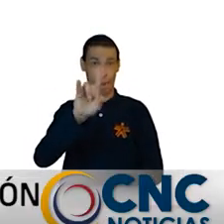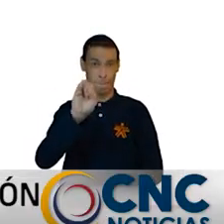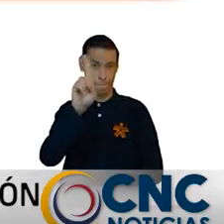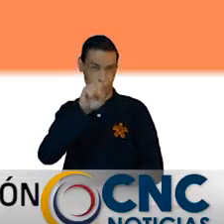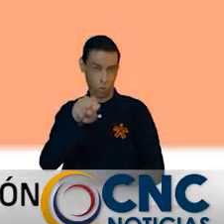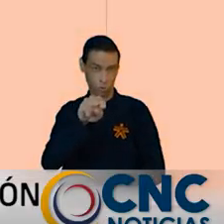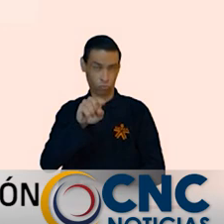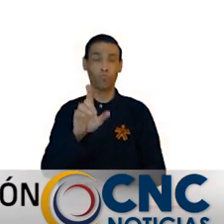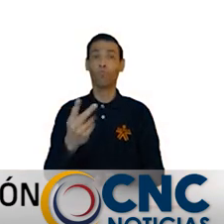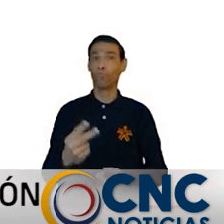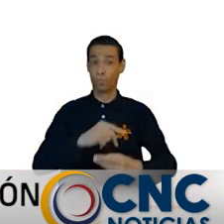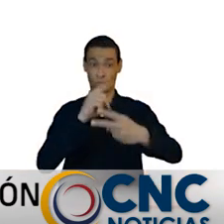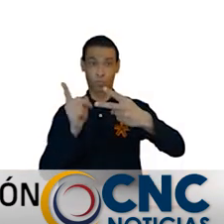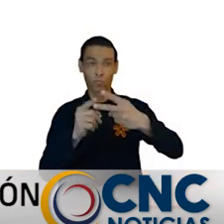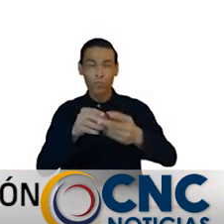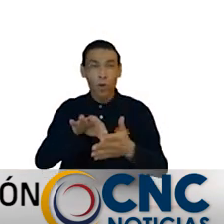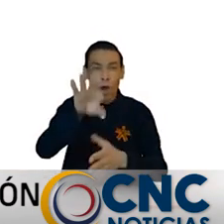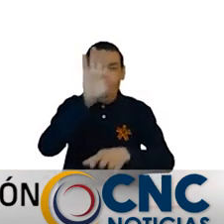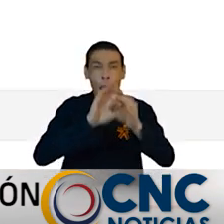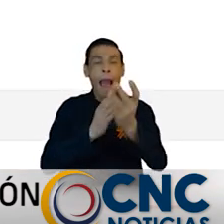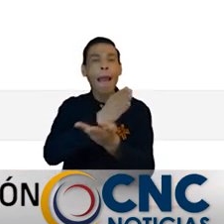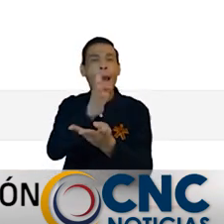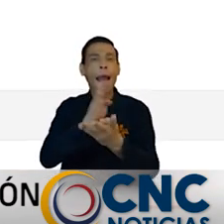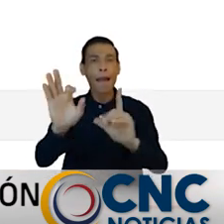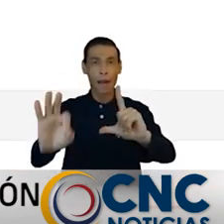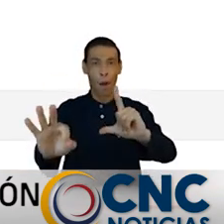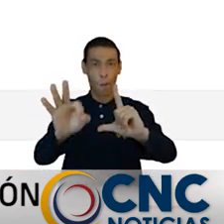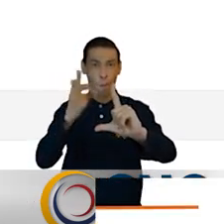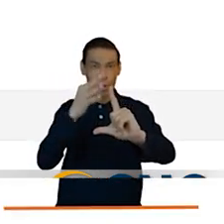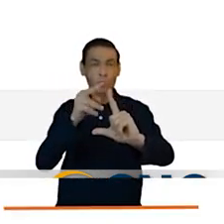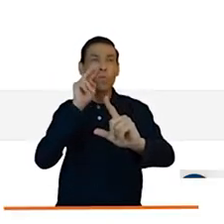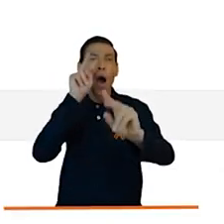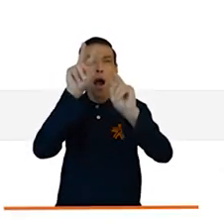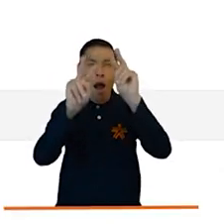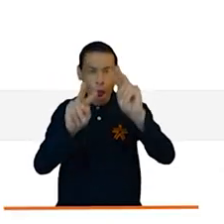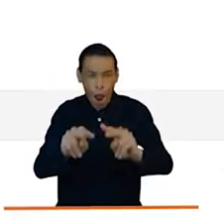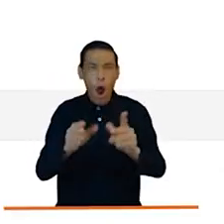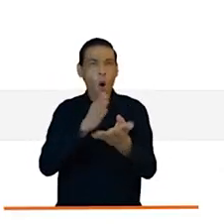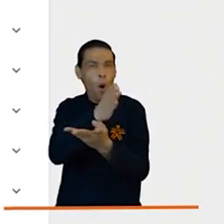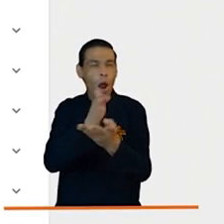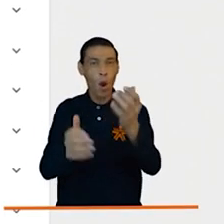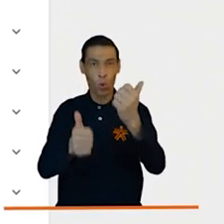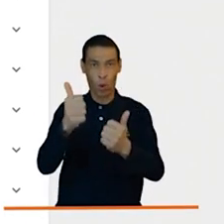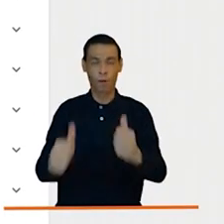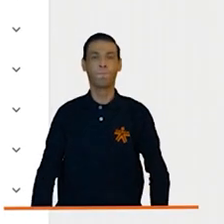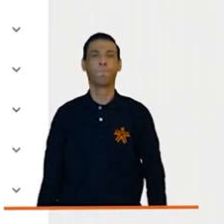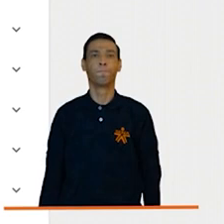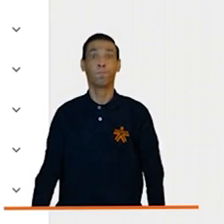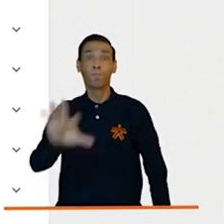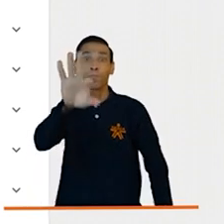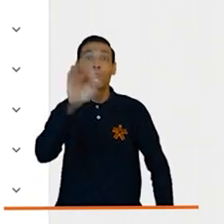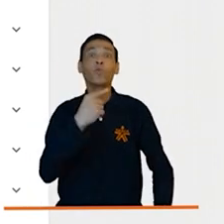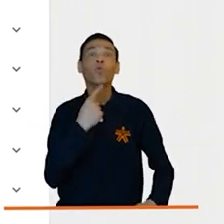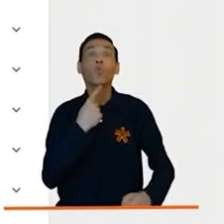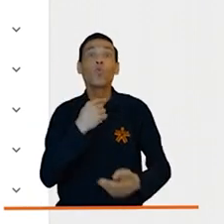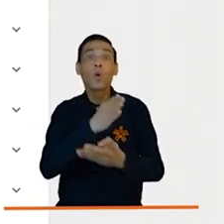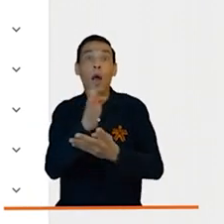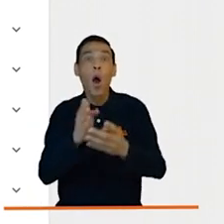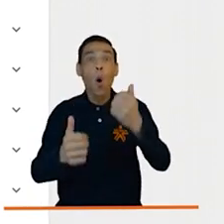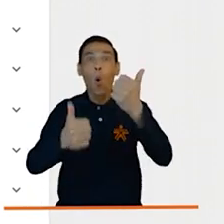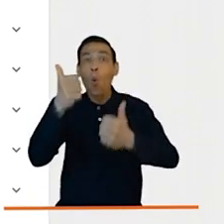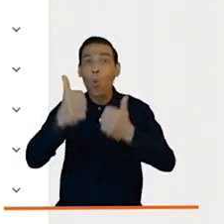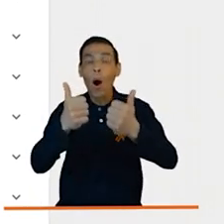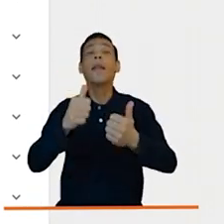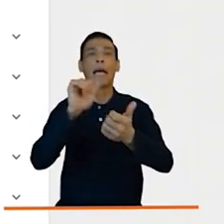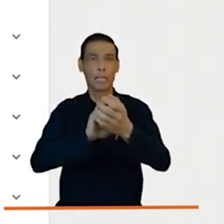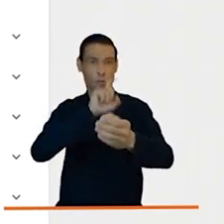www.senasofiaplus.edu.co. 2. Selecciona la opción Carreras Virtuales y luego Conoce aquí los programas. 3. Elige la formación de tu interés